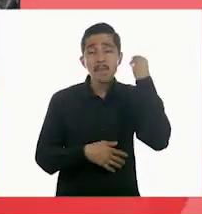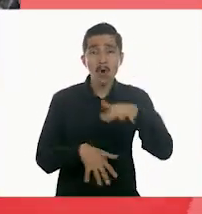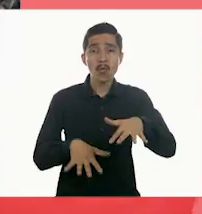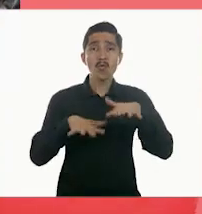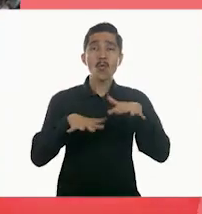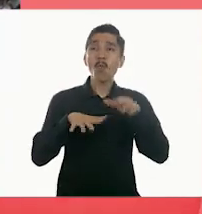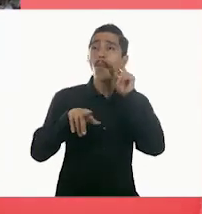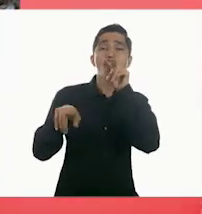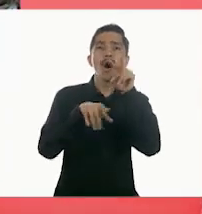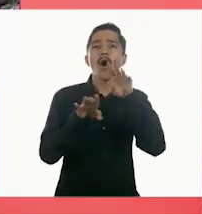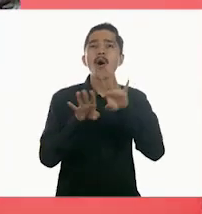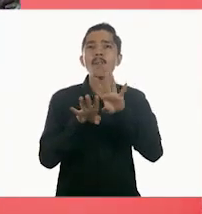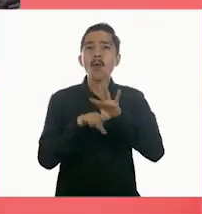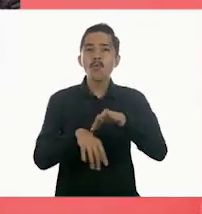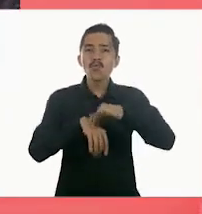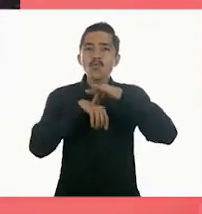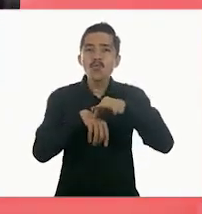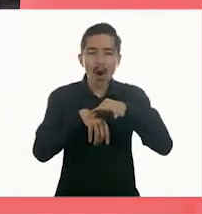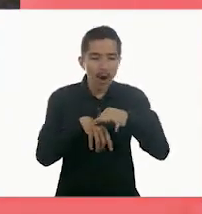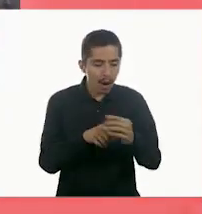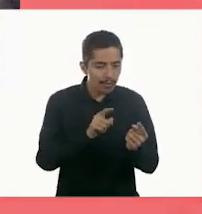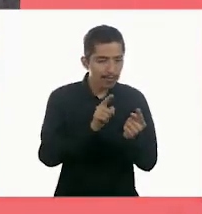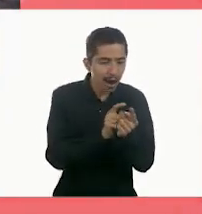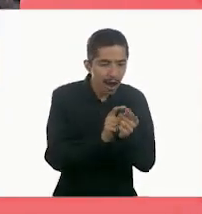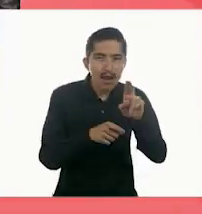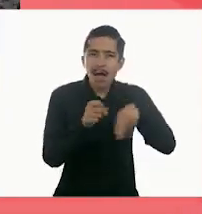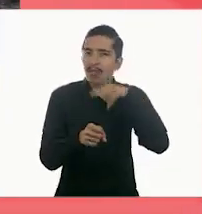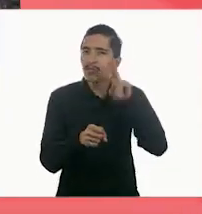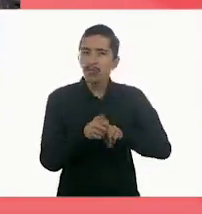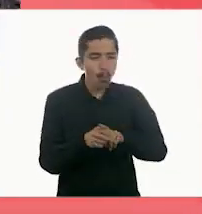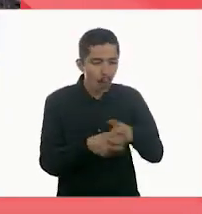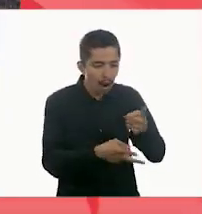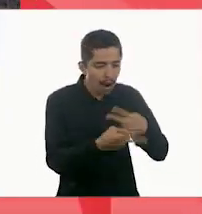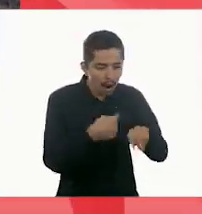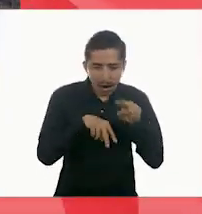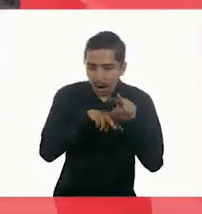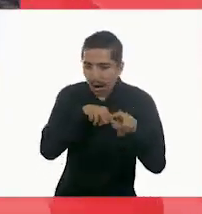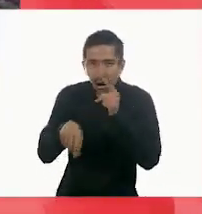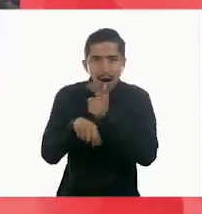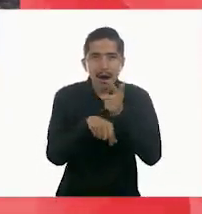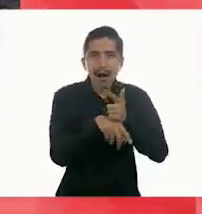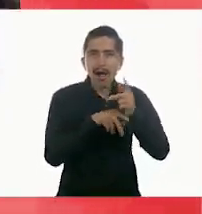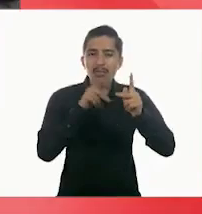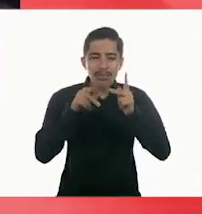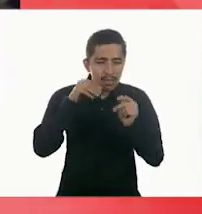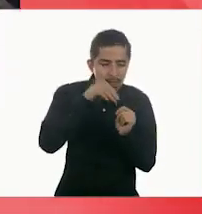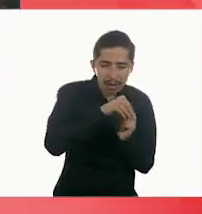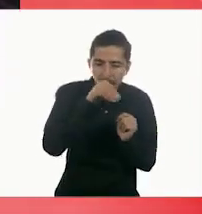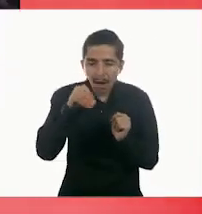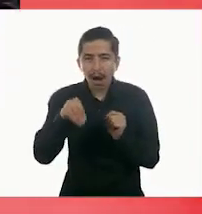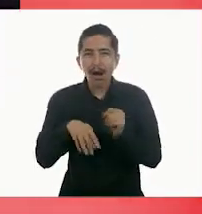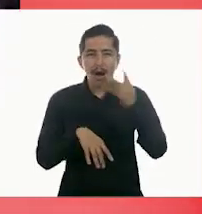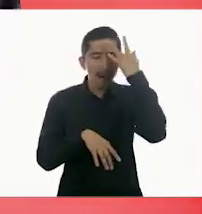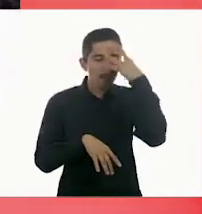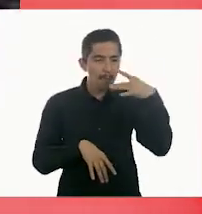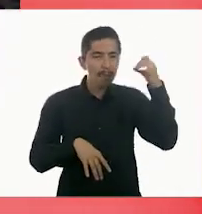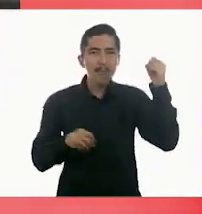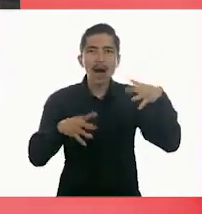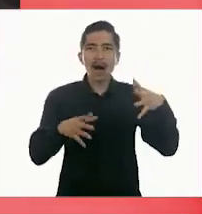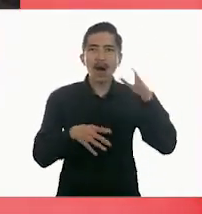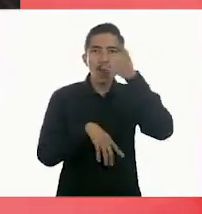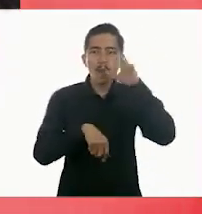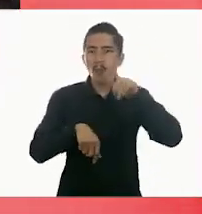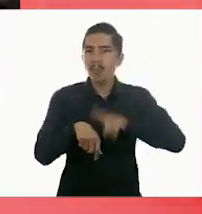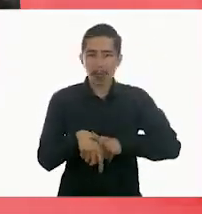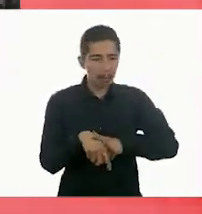el contacto con la naturaleza que nos renueva a cada paso que damos en sus recorridos llenos de magia y cultura.